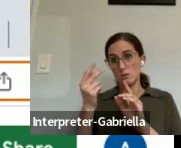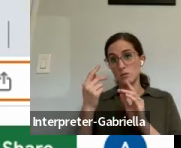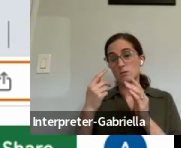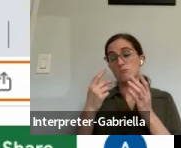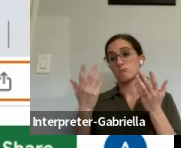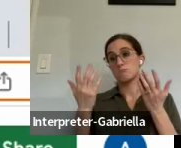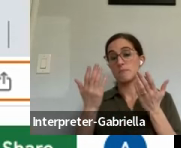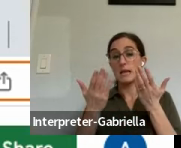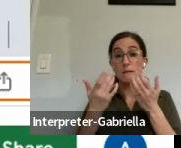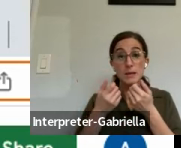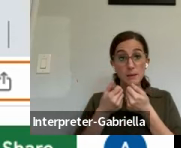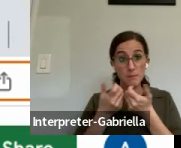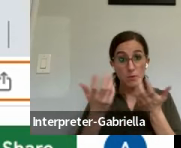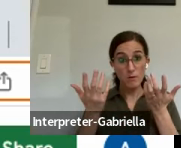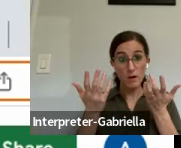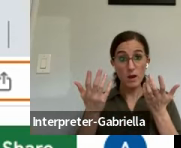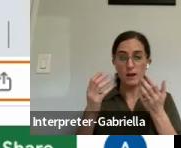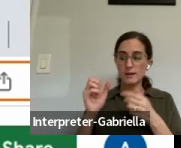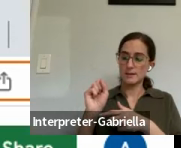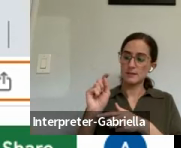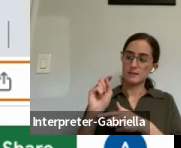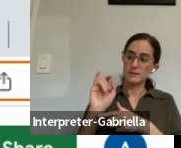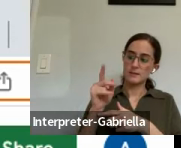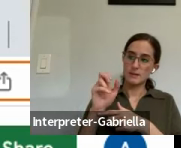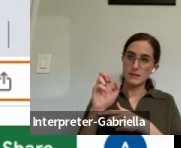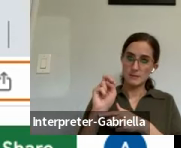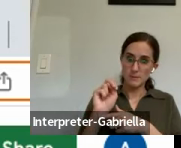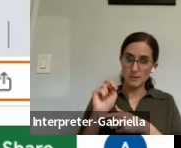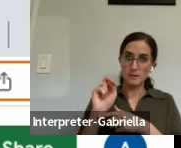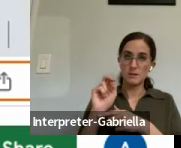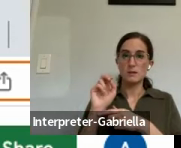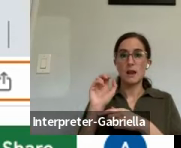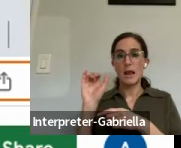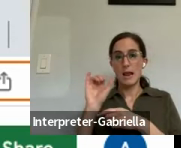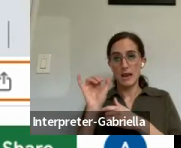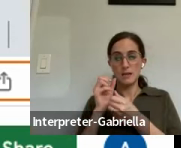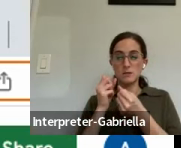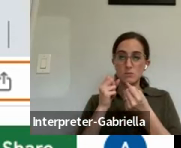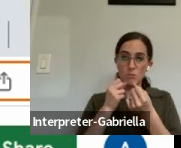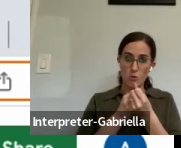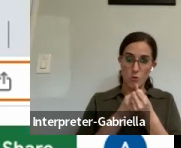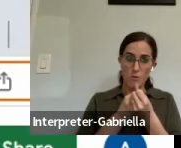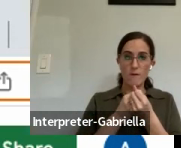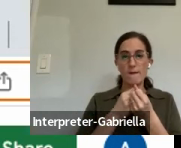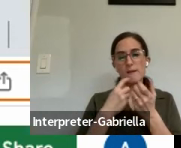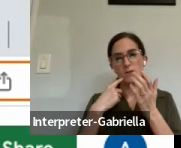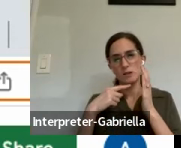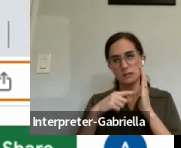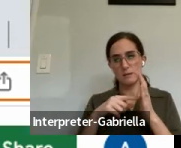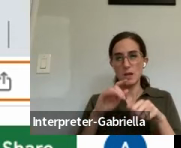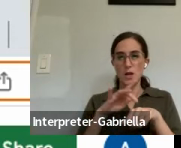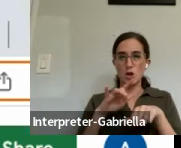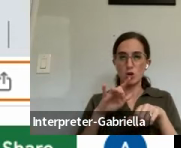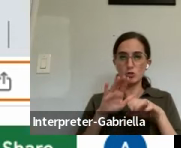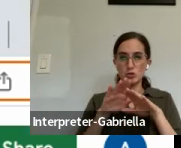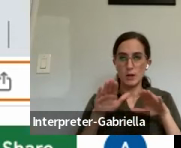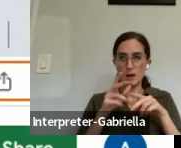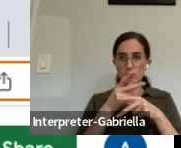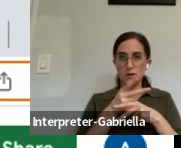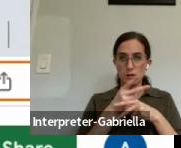provide some stipends and support, in this example, to the early childcare center to